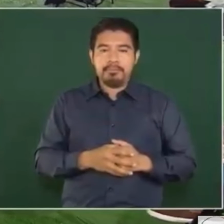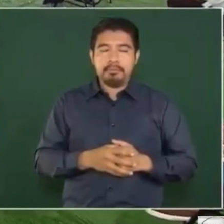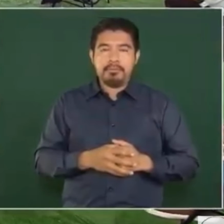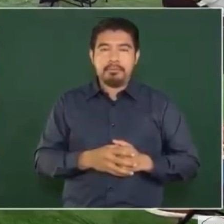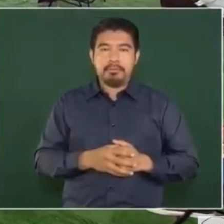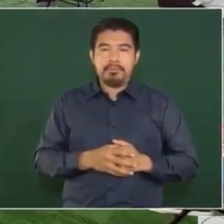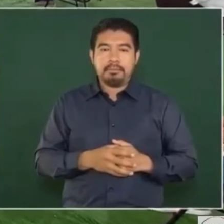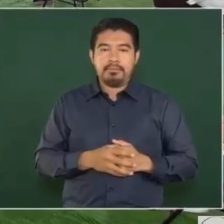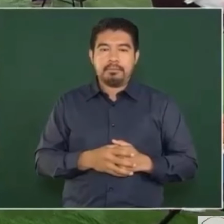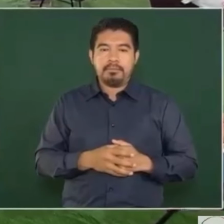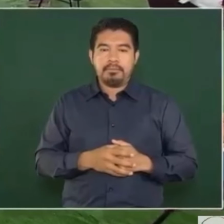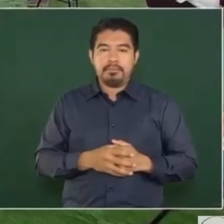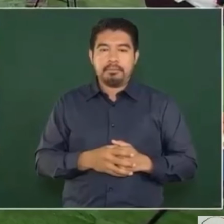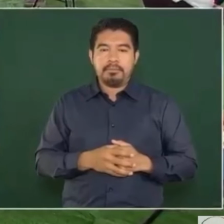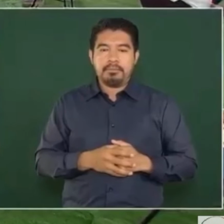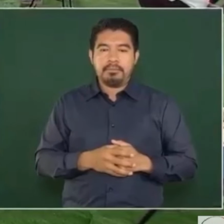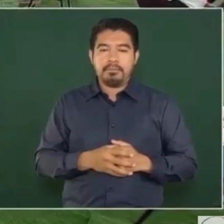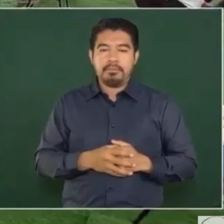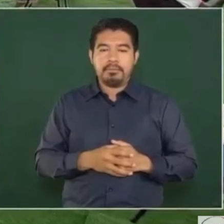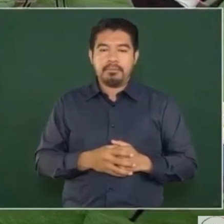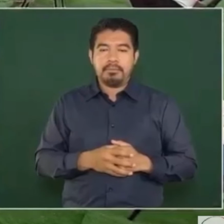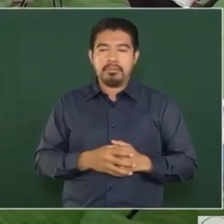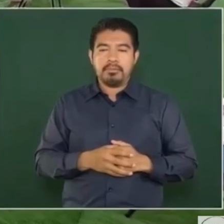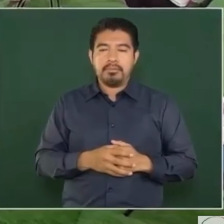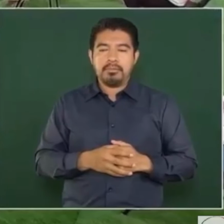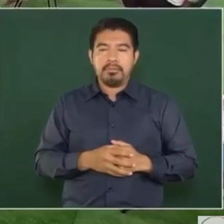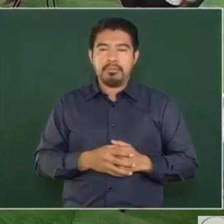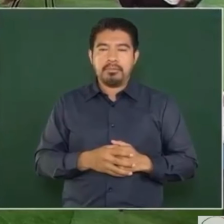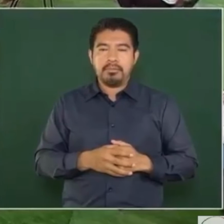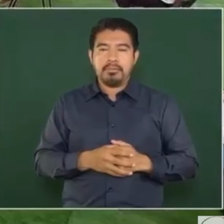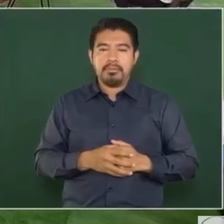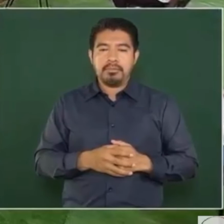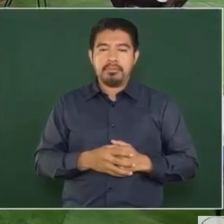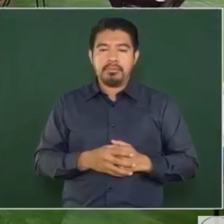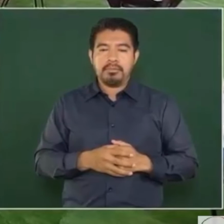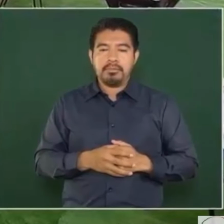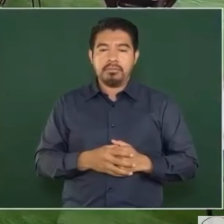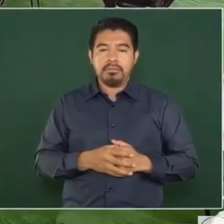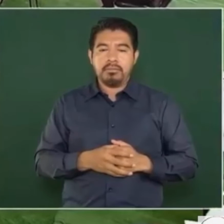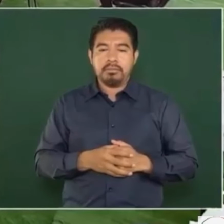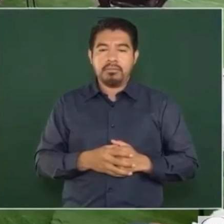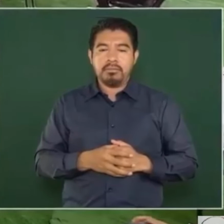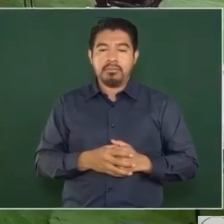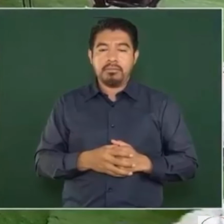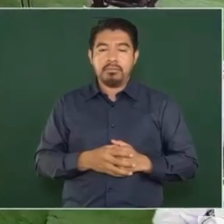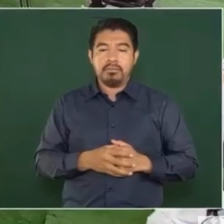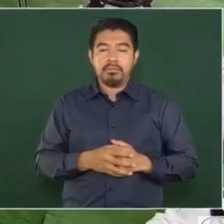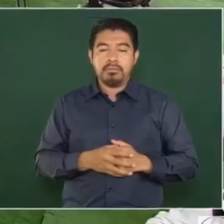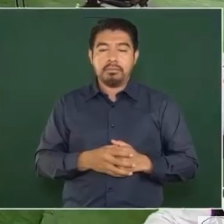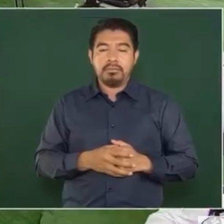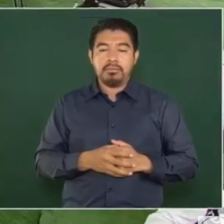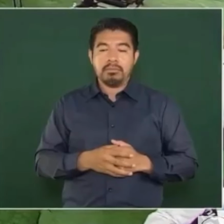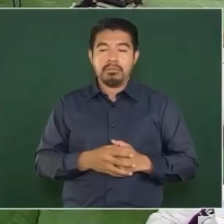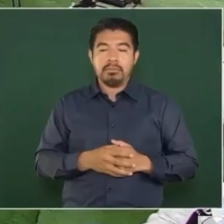ese efecto que usted dice que es amplio, ¿podría estar arriba de una solicitud de extradición?